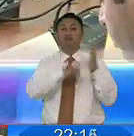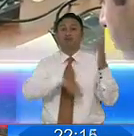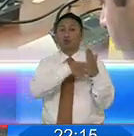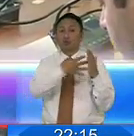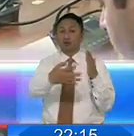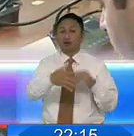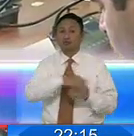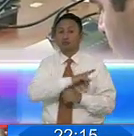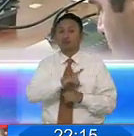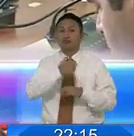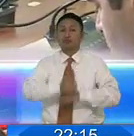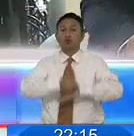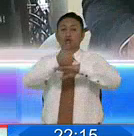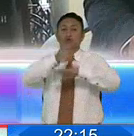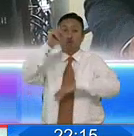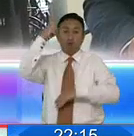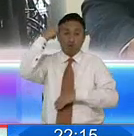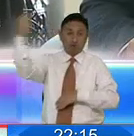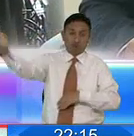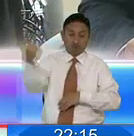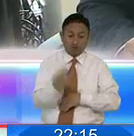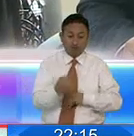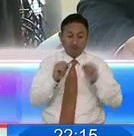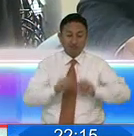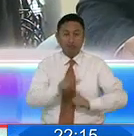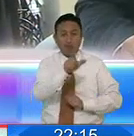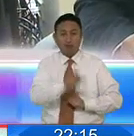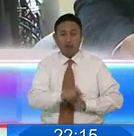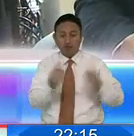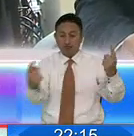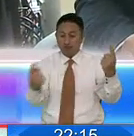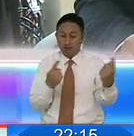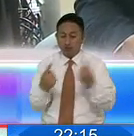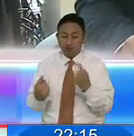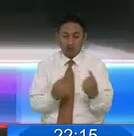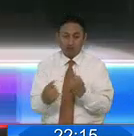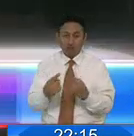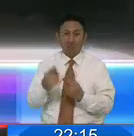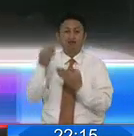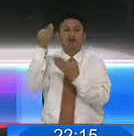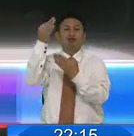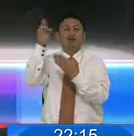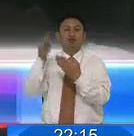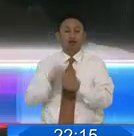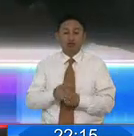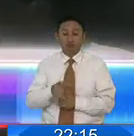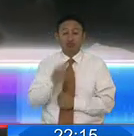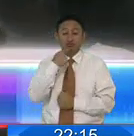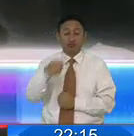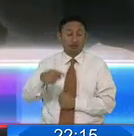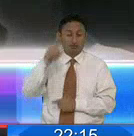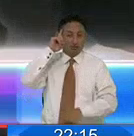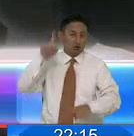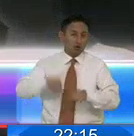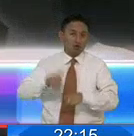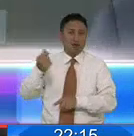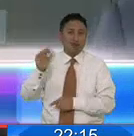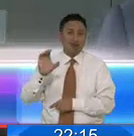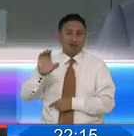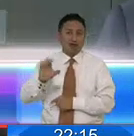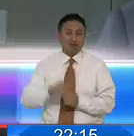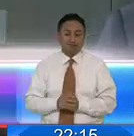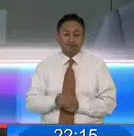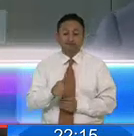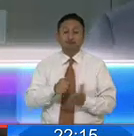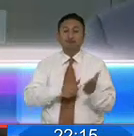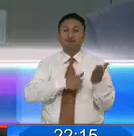comparecencias de autoridades del estado pero también de actores involucrados en el presupuesto y que se sienten perjudicados en la asignación de recursos el ministerio de